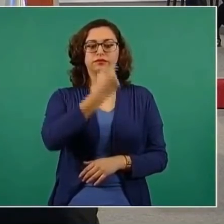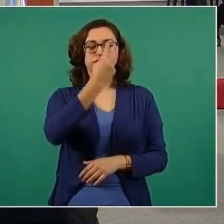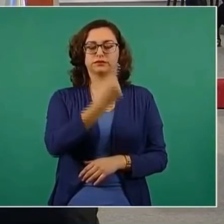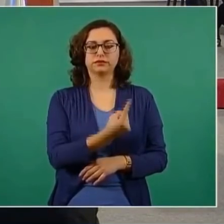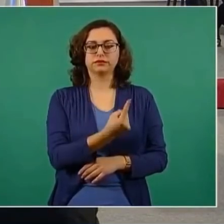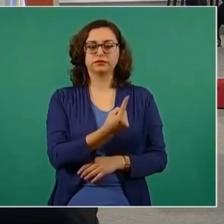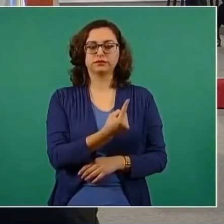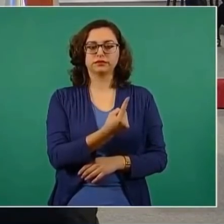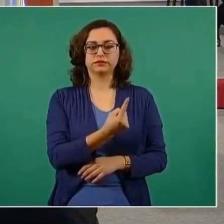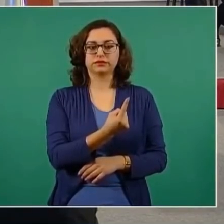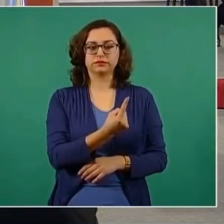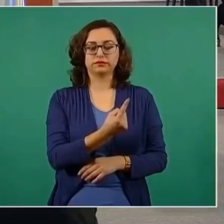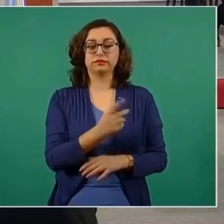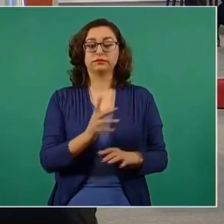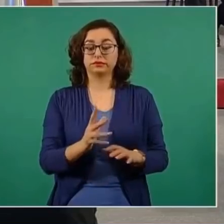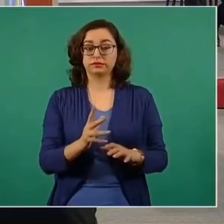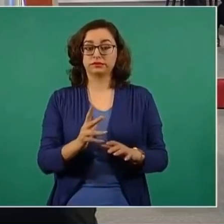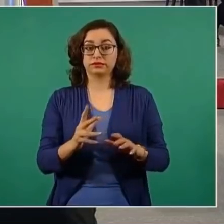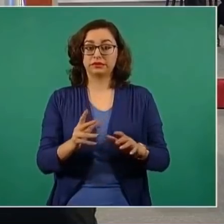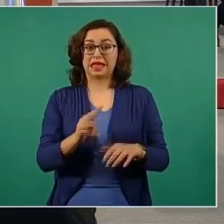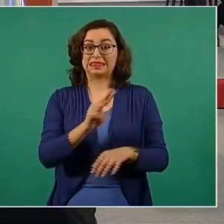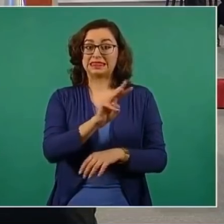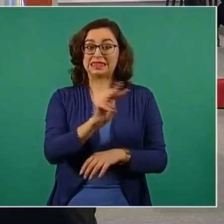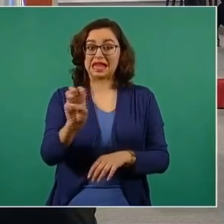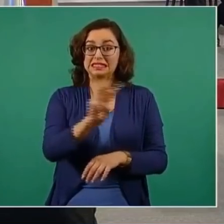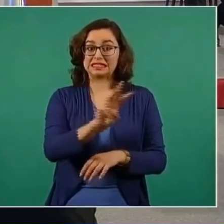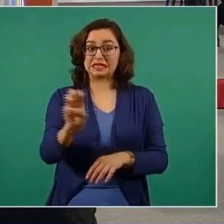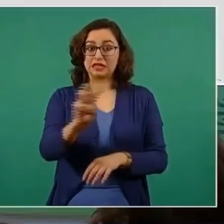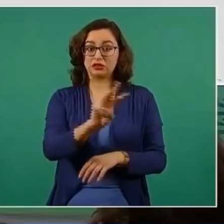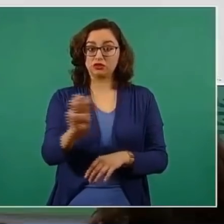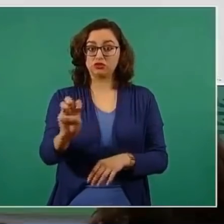asientos de 300